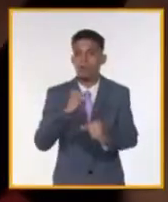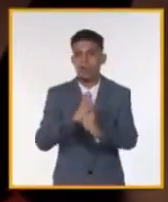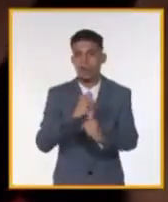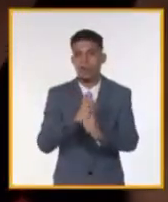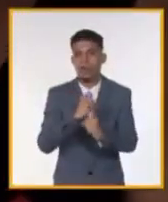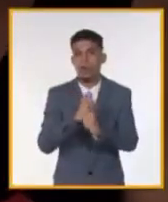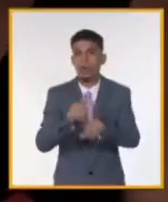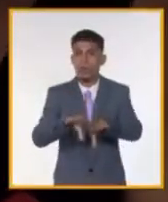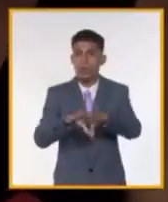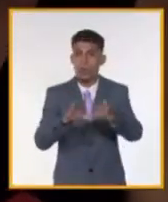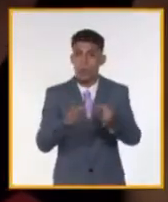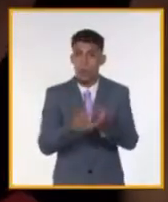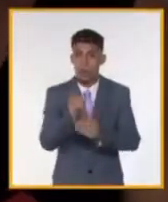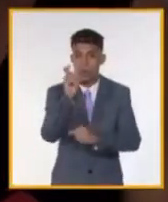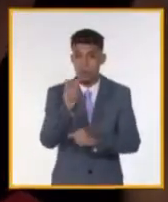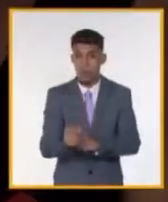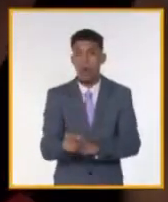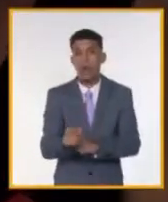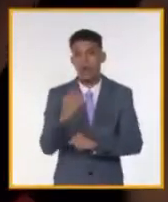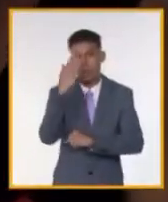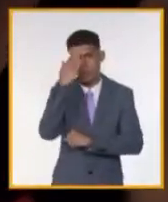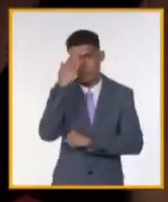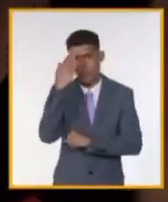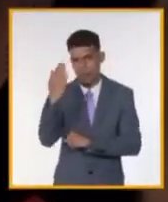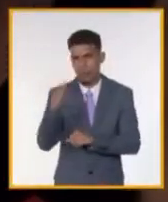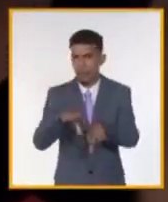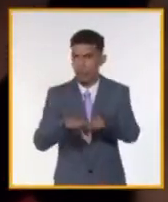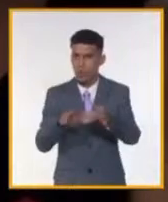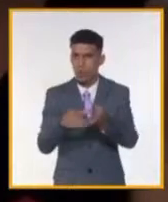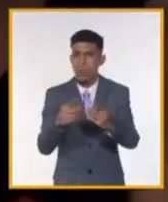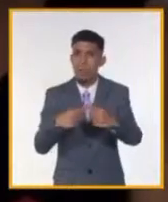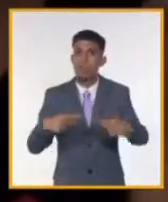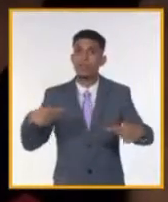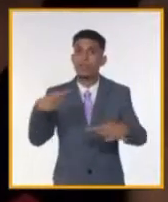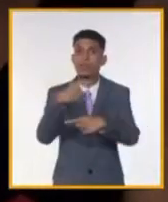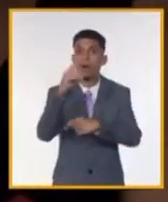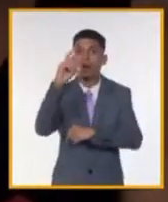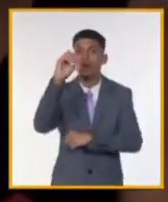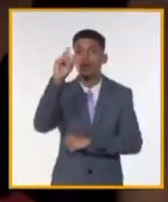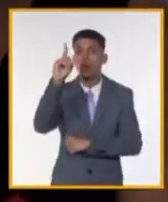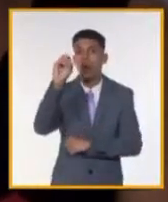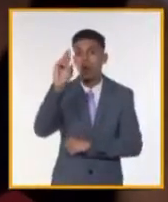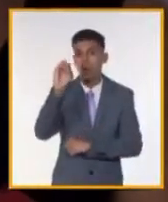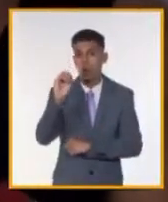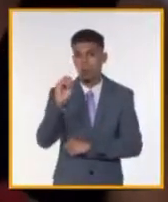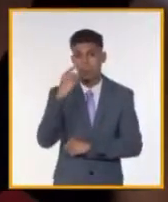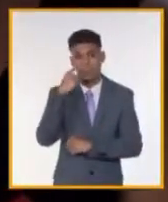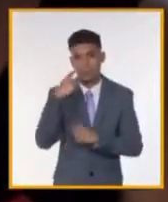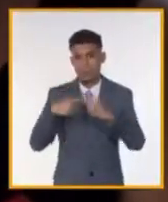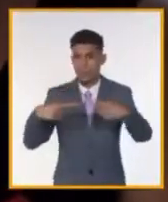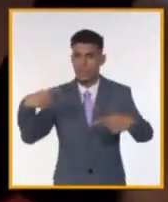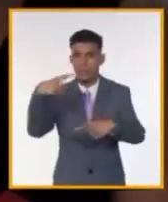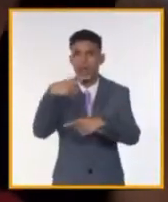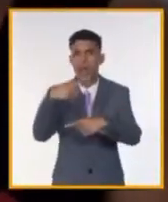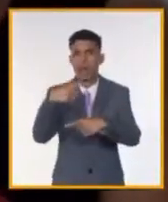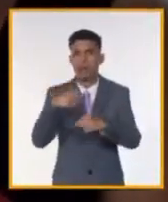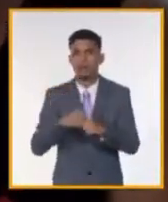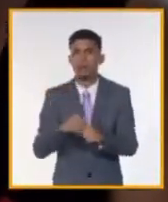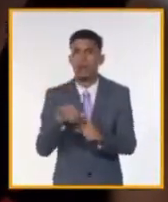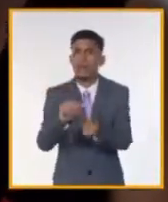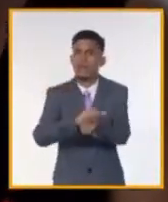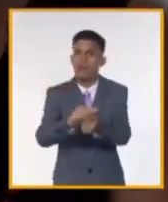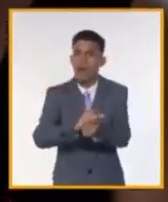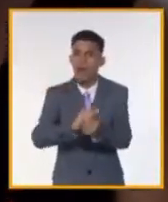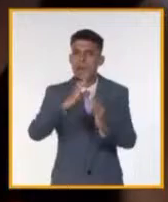los pobladores nos beneficiamos con todo lo que viene aquí, fundamentalmente el cloro, que es una de las cosas fundamentales, el detergente, la